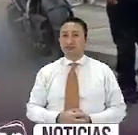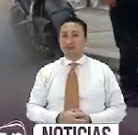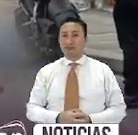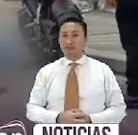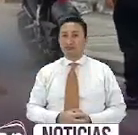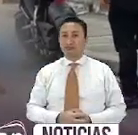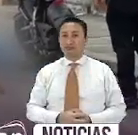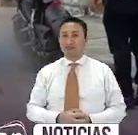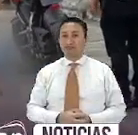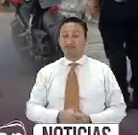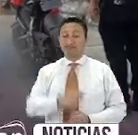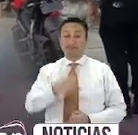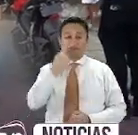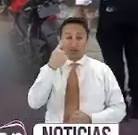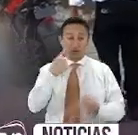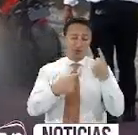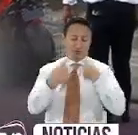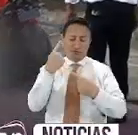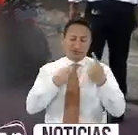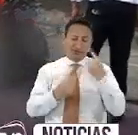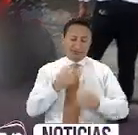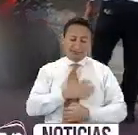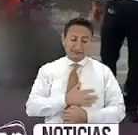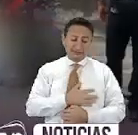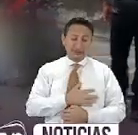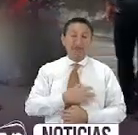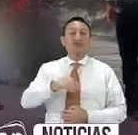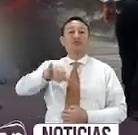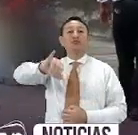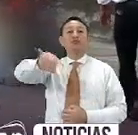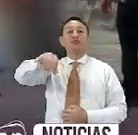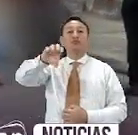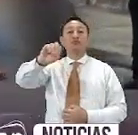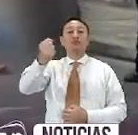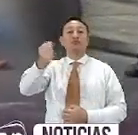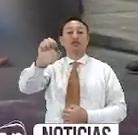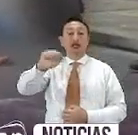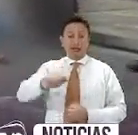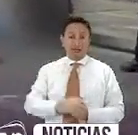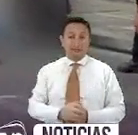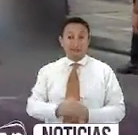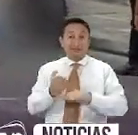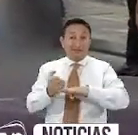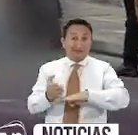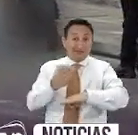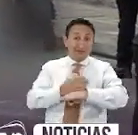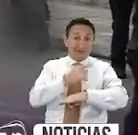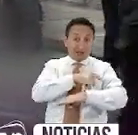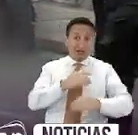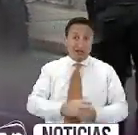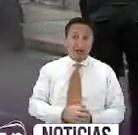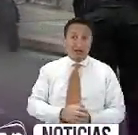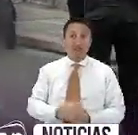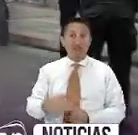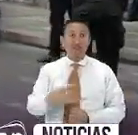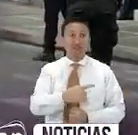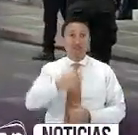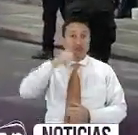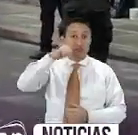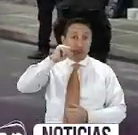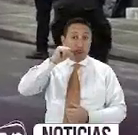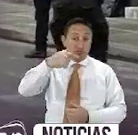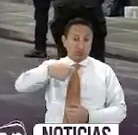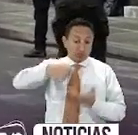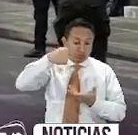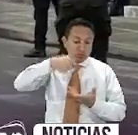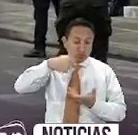Y entre llantos, lamentaban que José Echeverría Ormeño, momentos antes, había compartido un almuerzo con